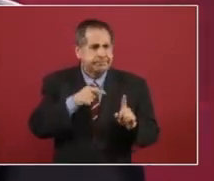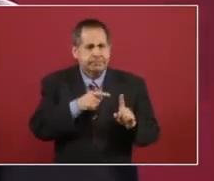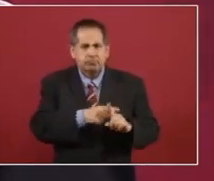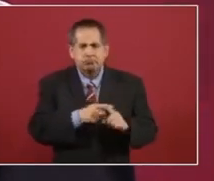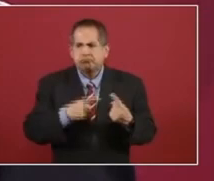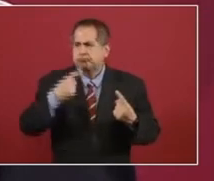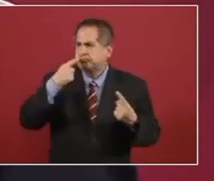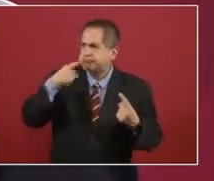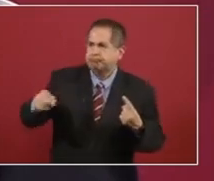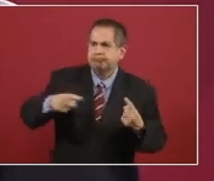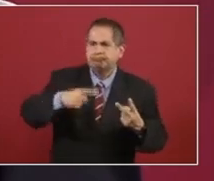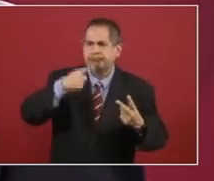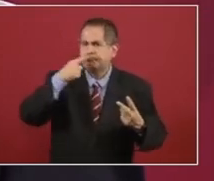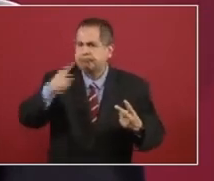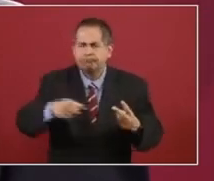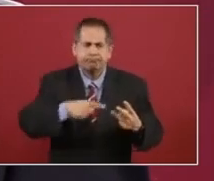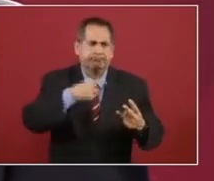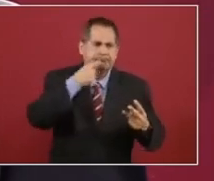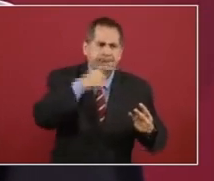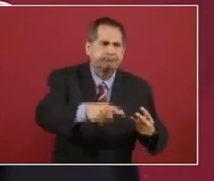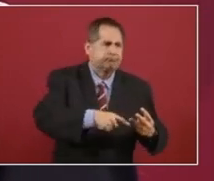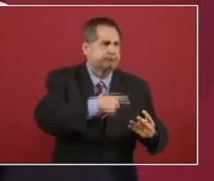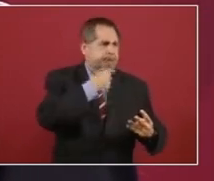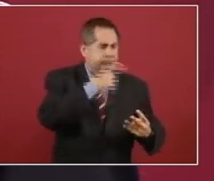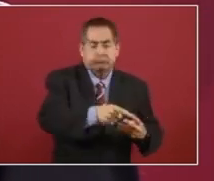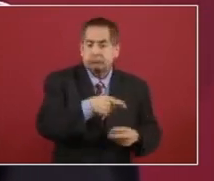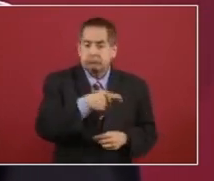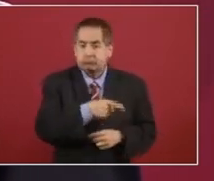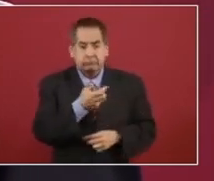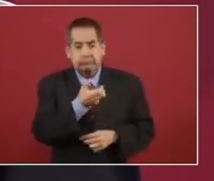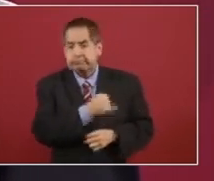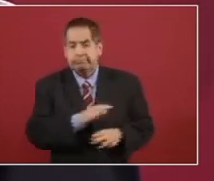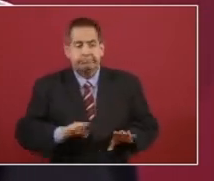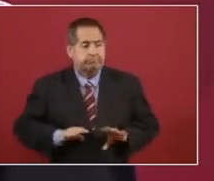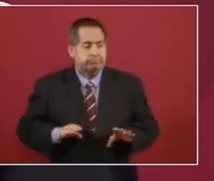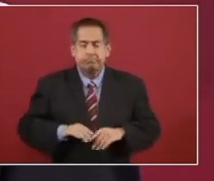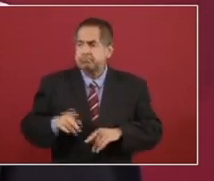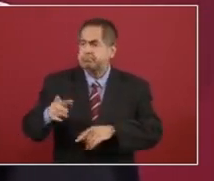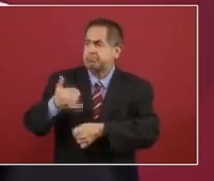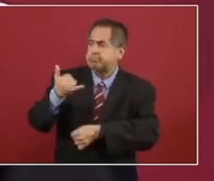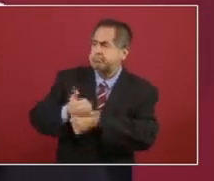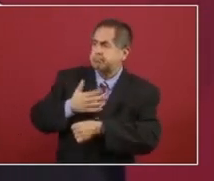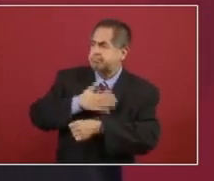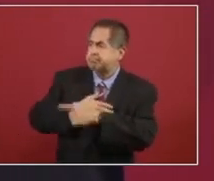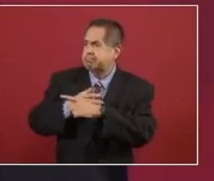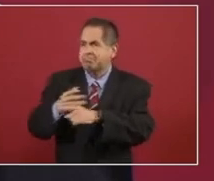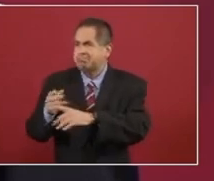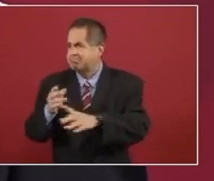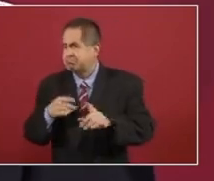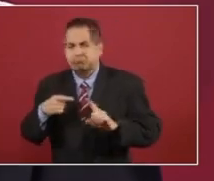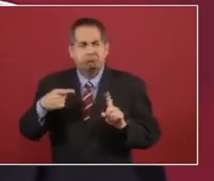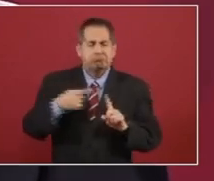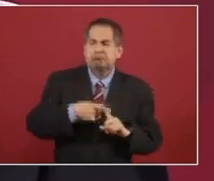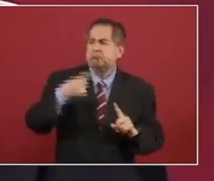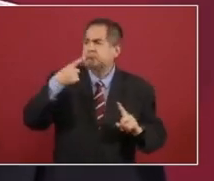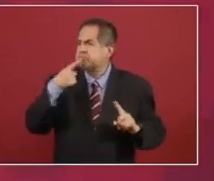estado denunciando la impunidad, el actual fiscal general.